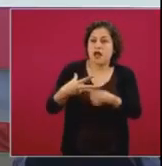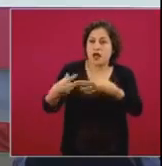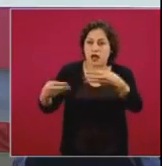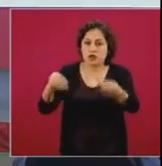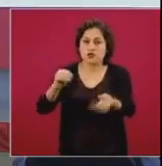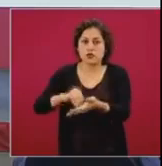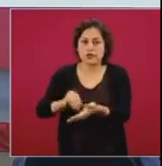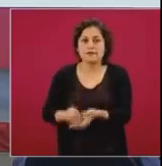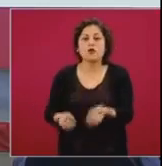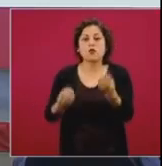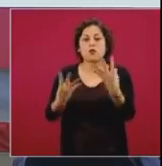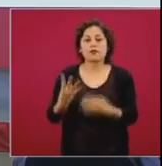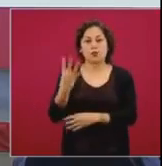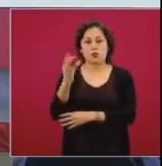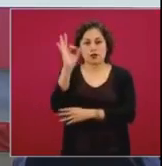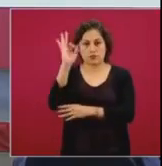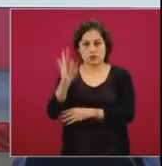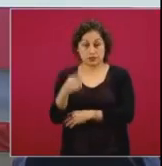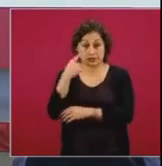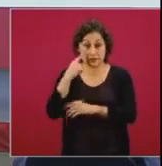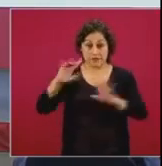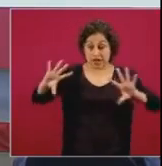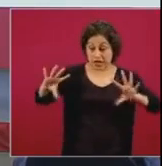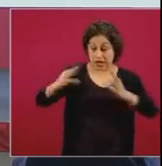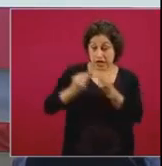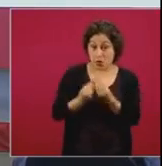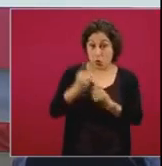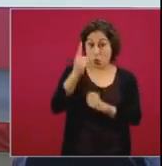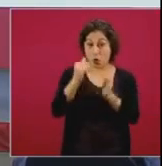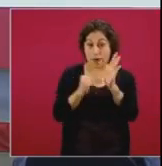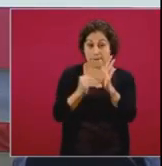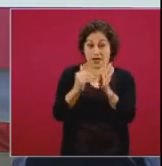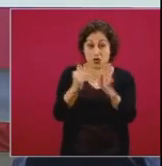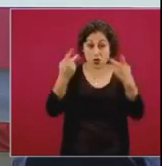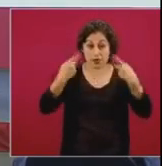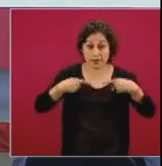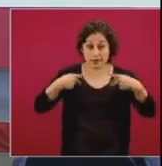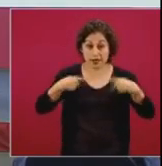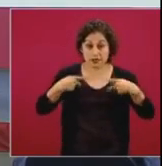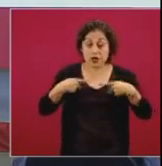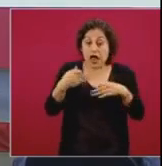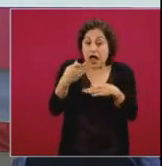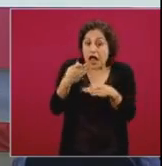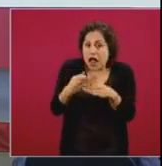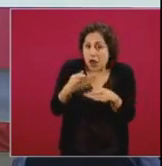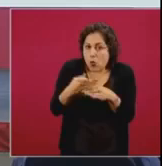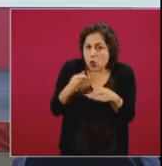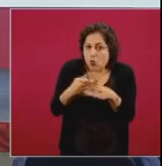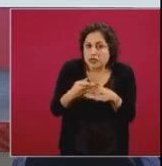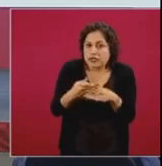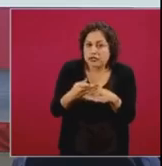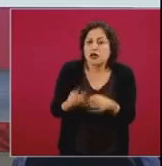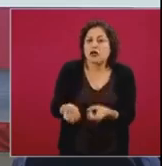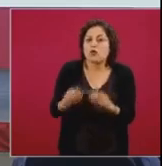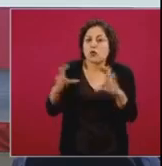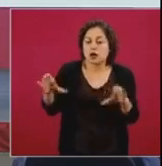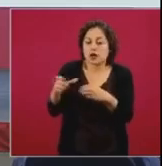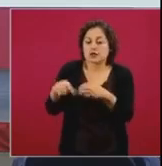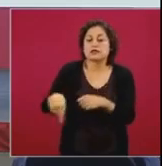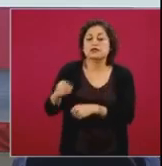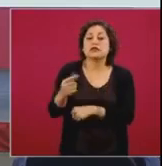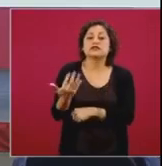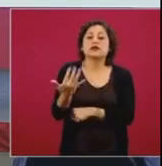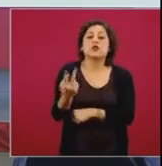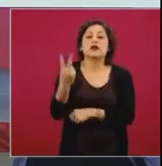importante. Esto quiere decir que de todo este 1.000.000 de personas, en realidad actualmente están enfermas 52.000, se estima que